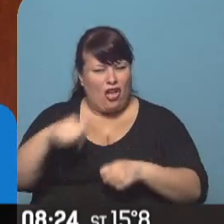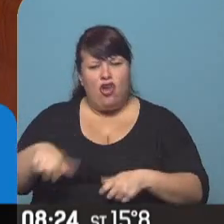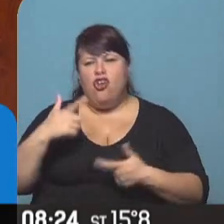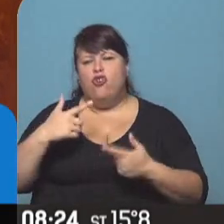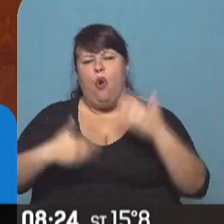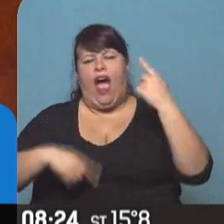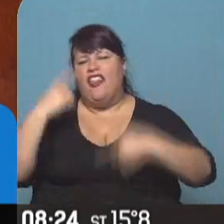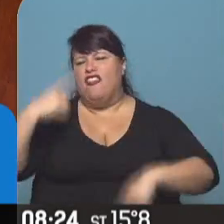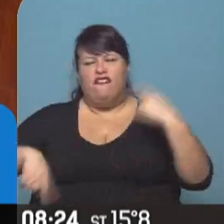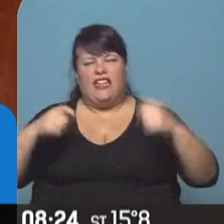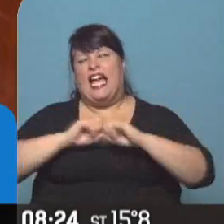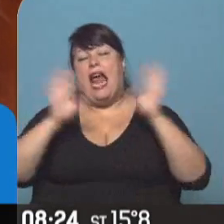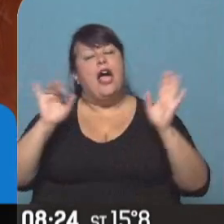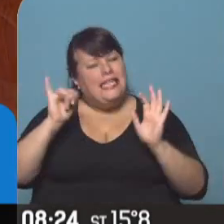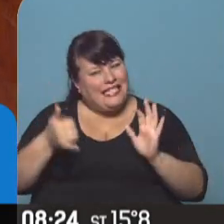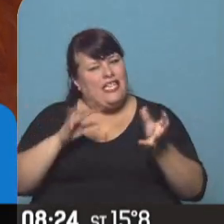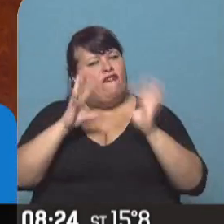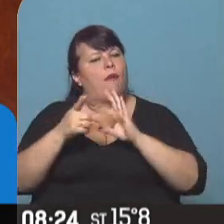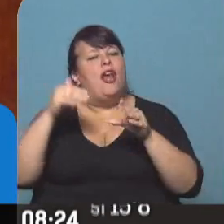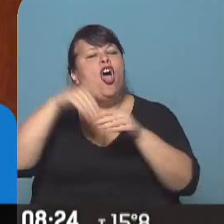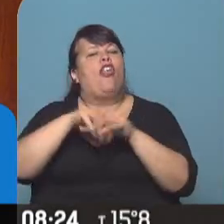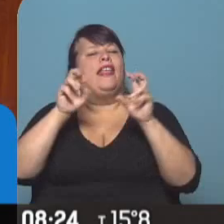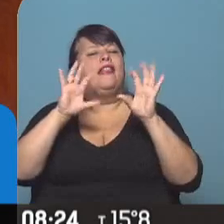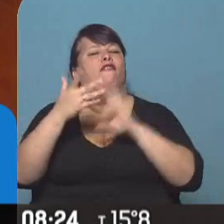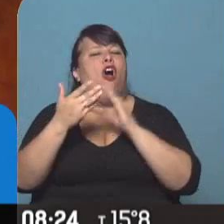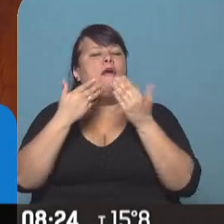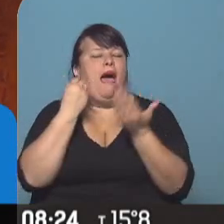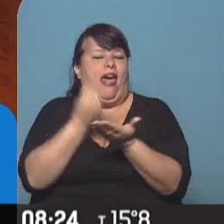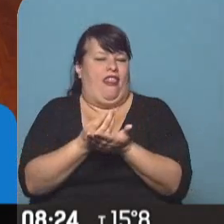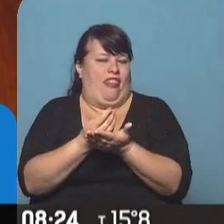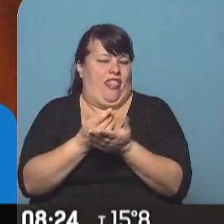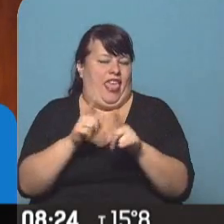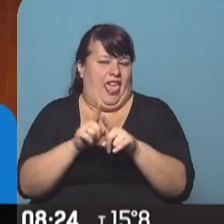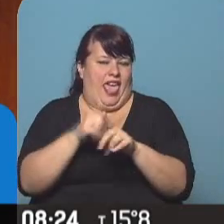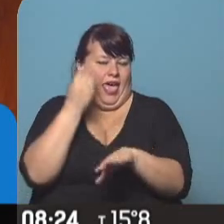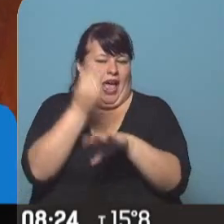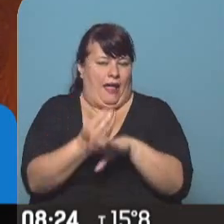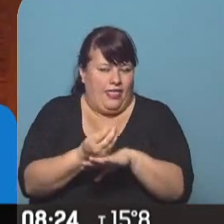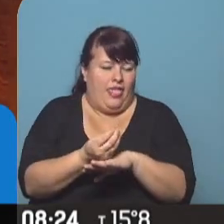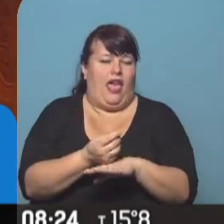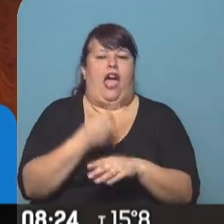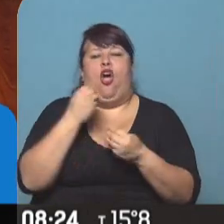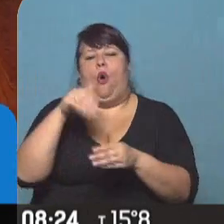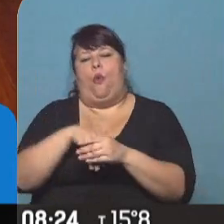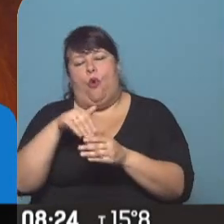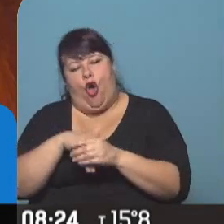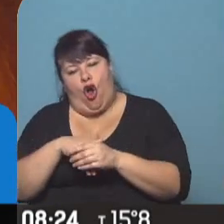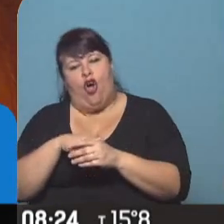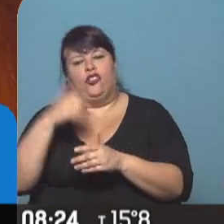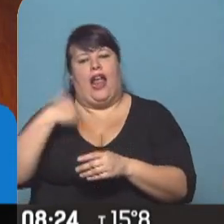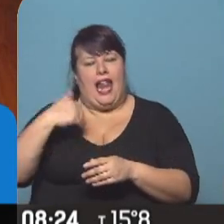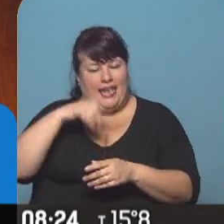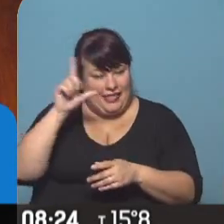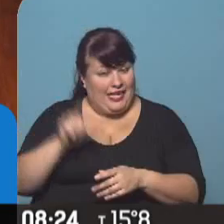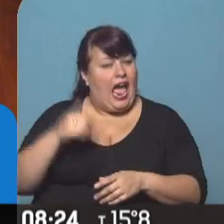grandes variaciones tal vez y de forma pero no en el contenido de cómo se representa al candidato al votante al país